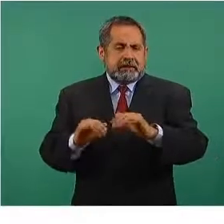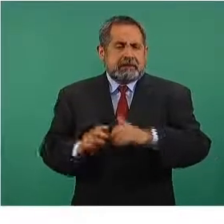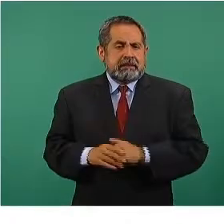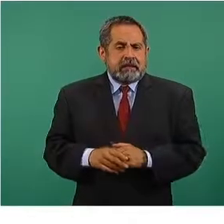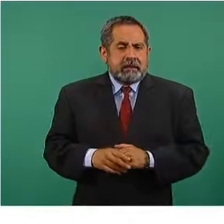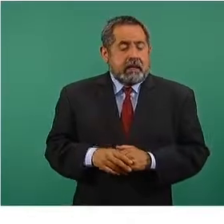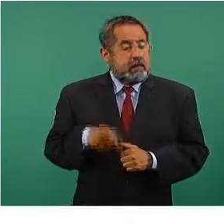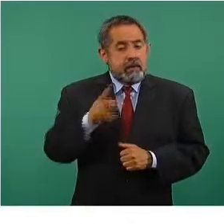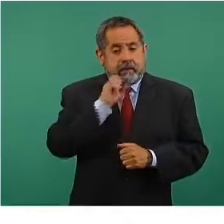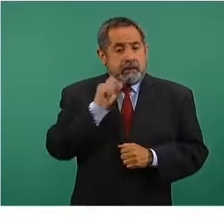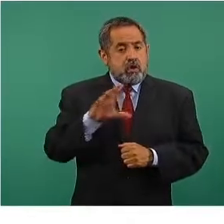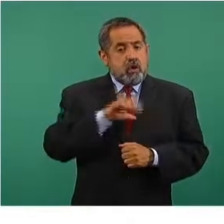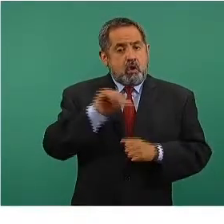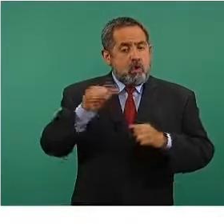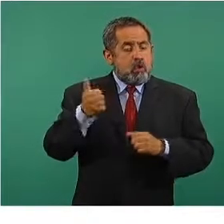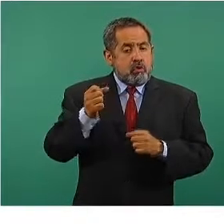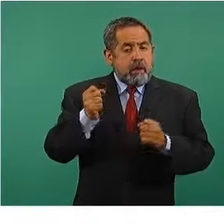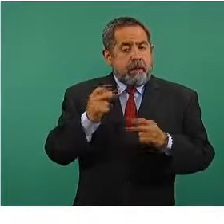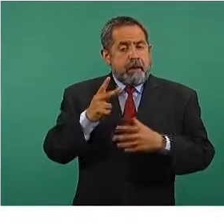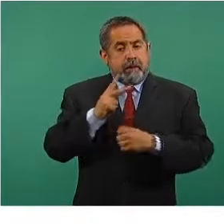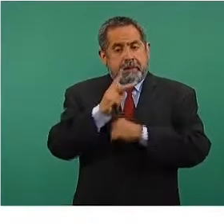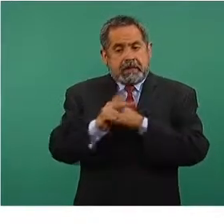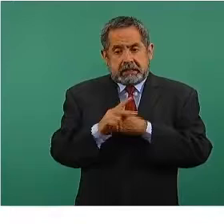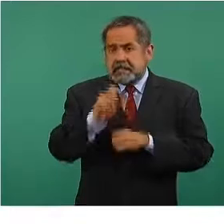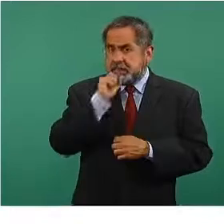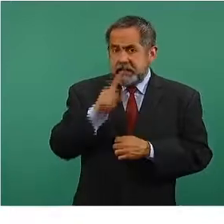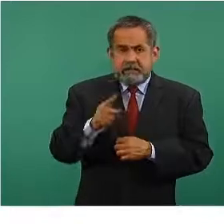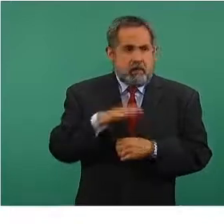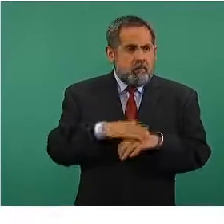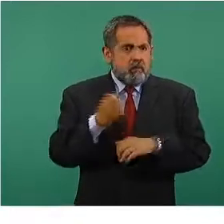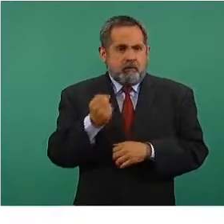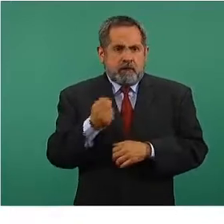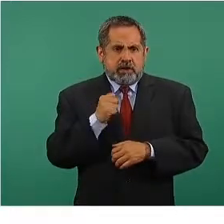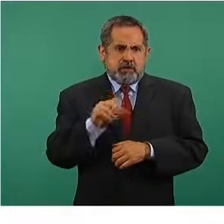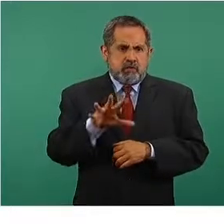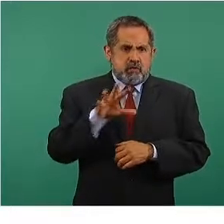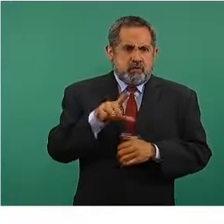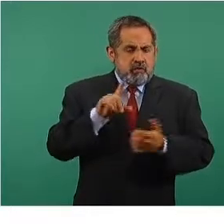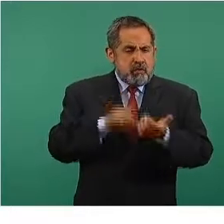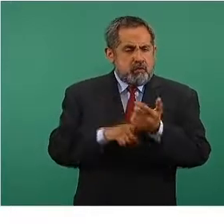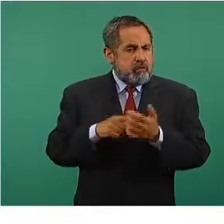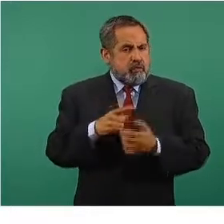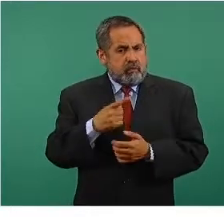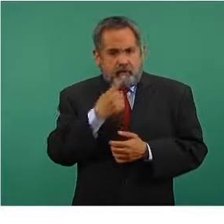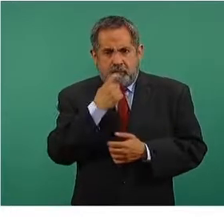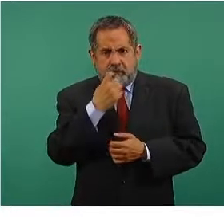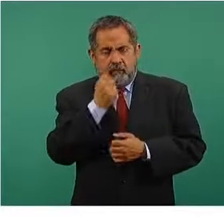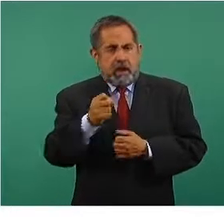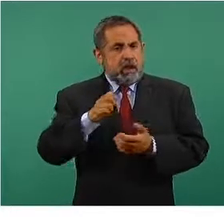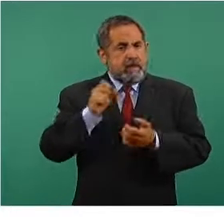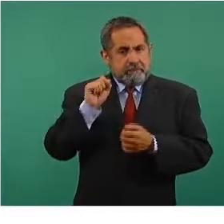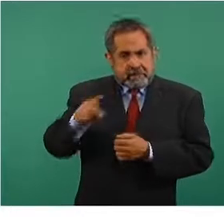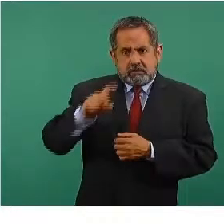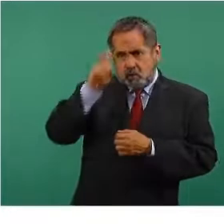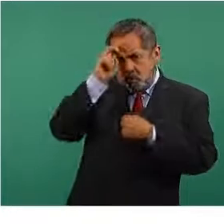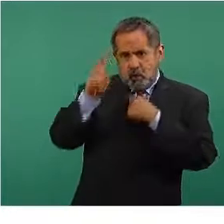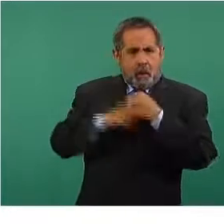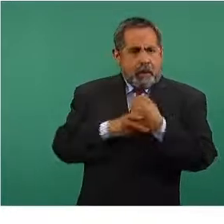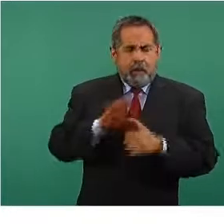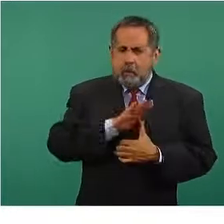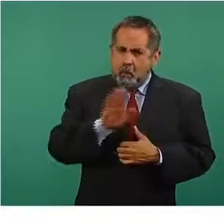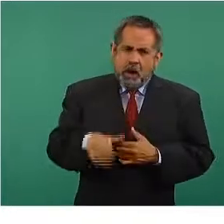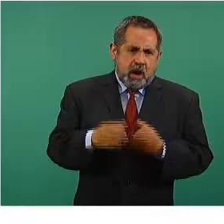pero también muchos países han tenido con momentos muy intensos, aún en países europeos,